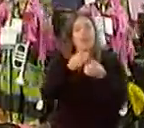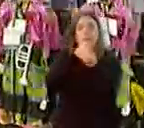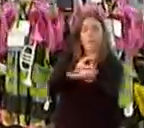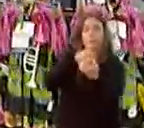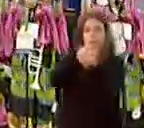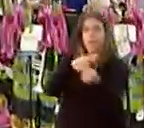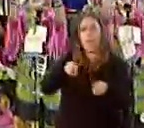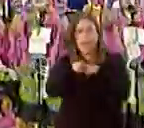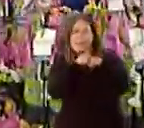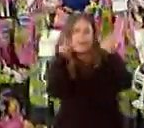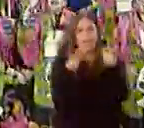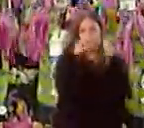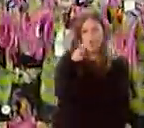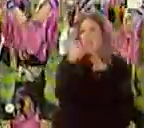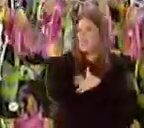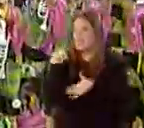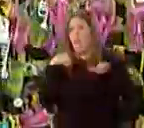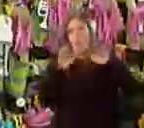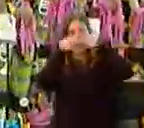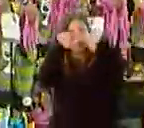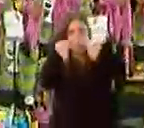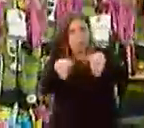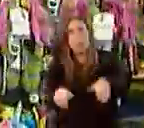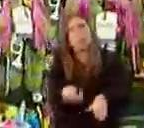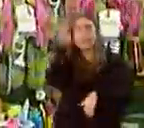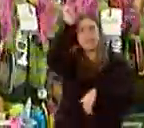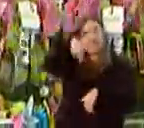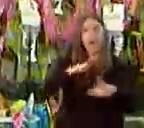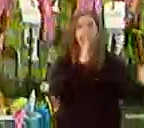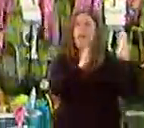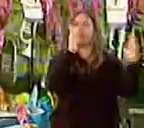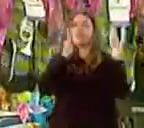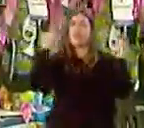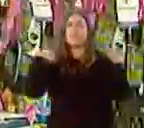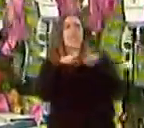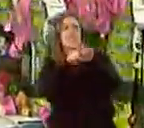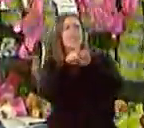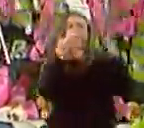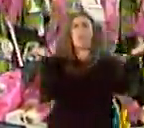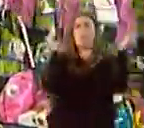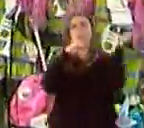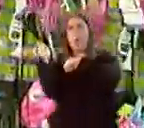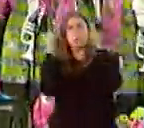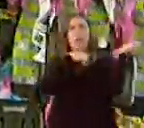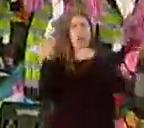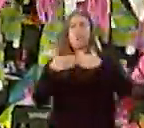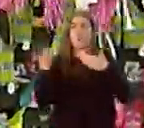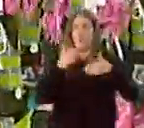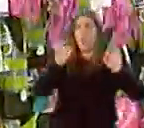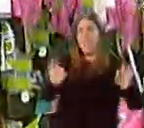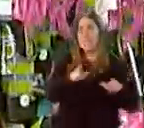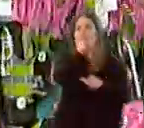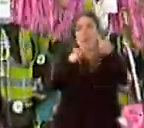sociales ya no se vende bien nada se entre los grupos es la moda sí señor llega ya con mentiras a toda la